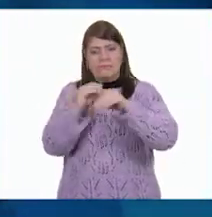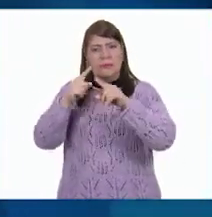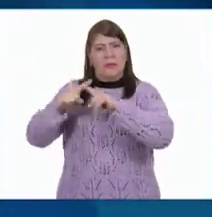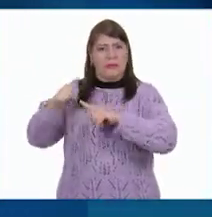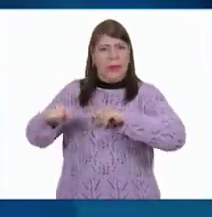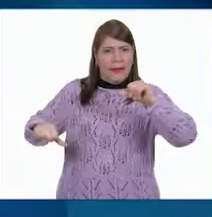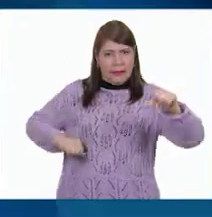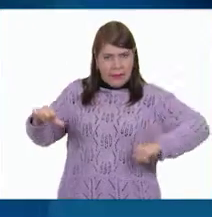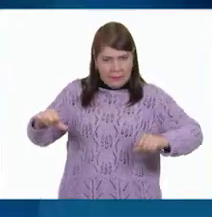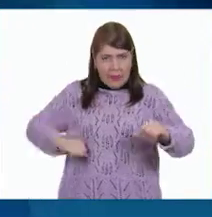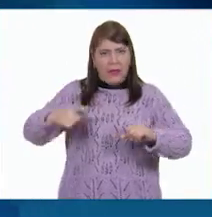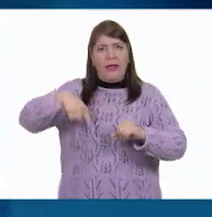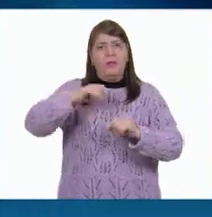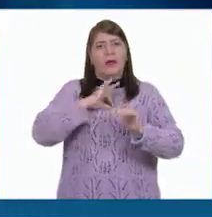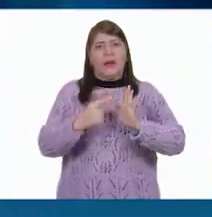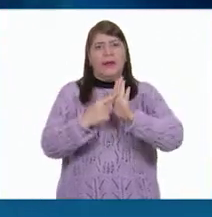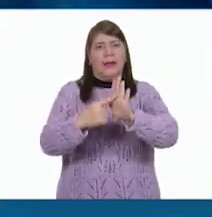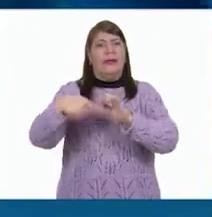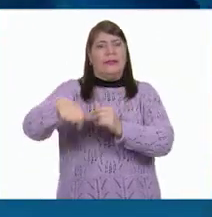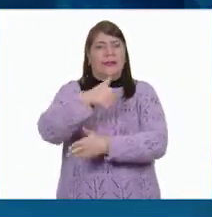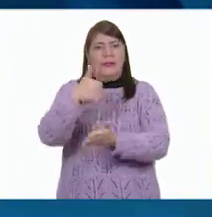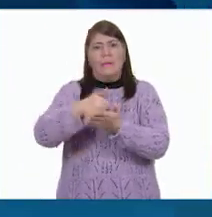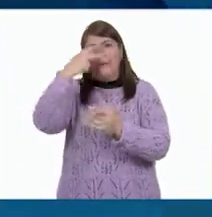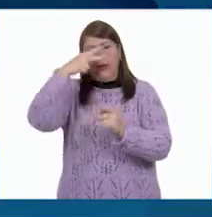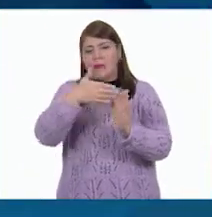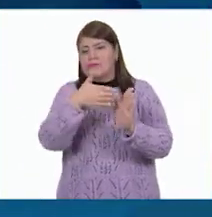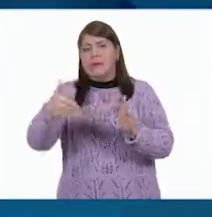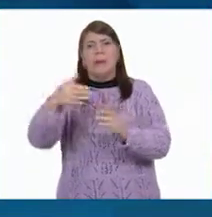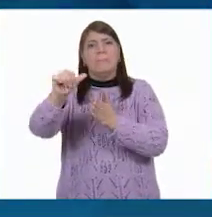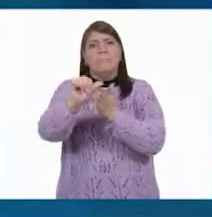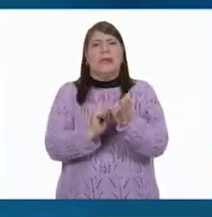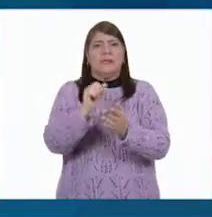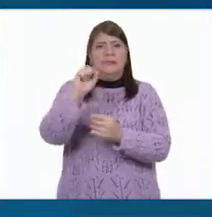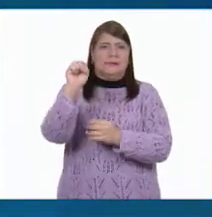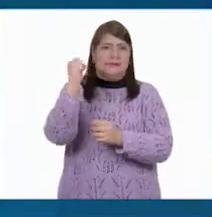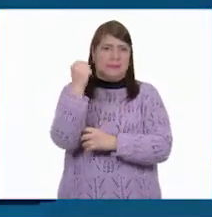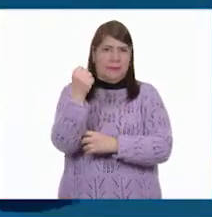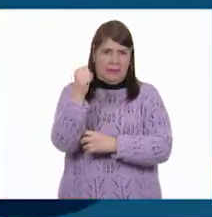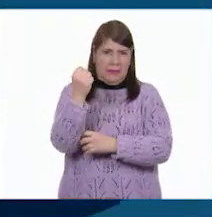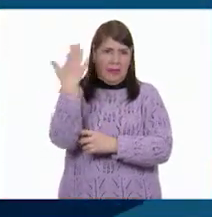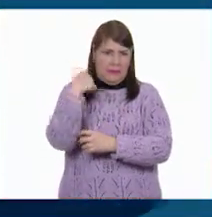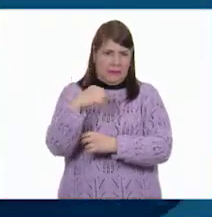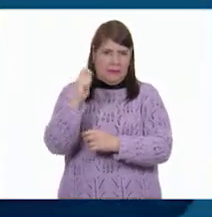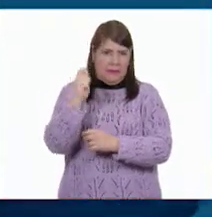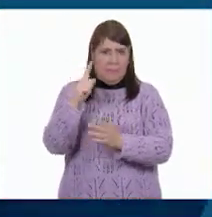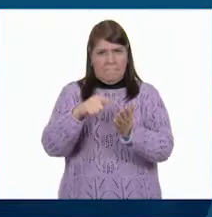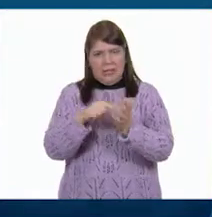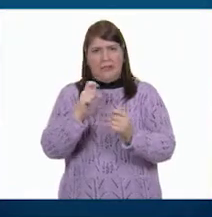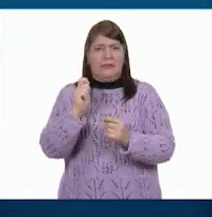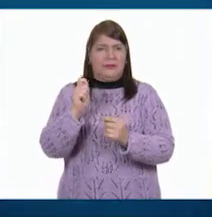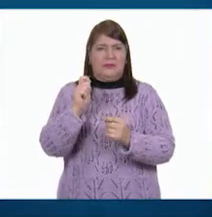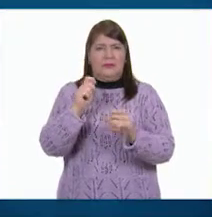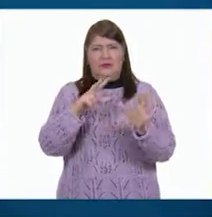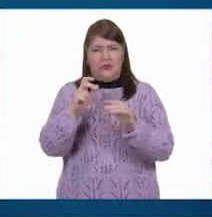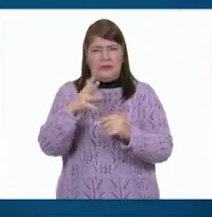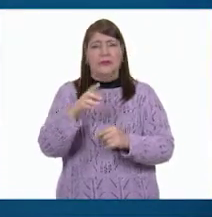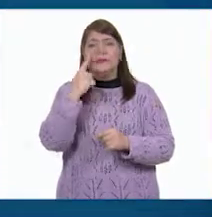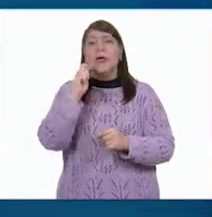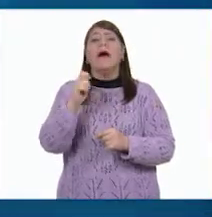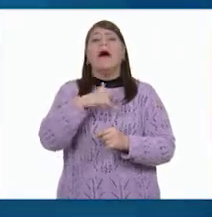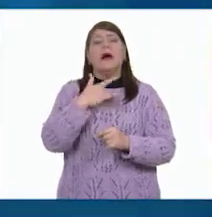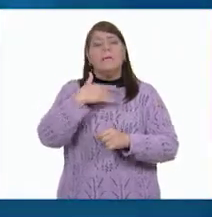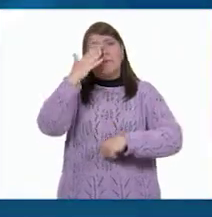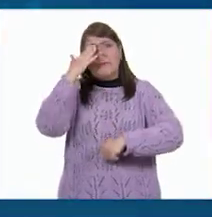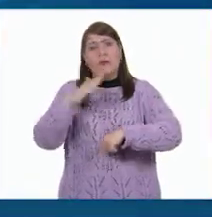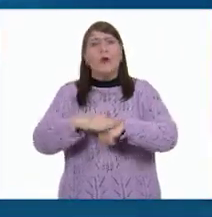que se presentarían en la Ciudad de México durante el mes de septiembre. El propósito era la consagración de los